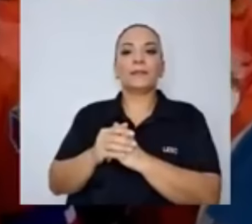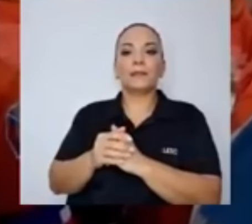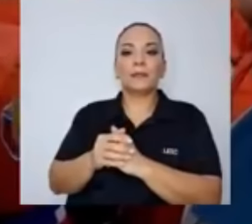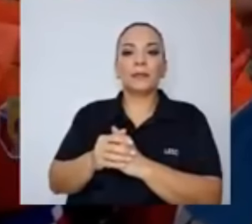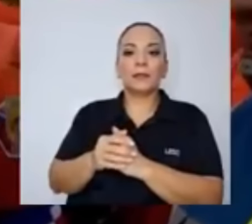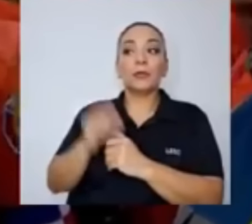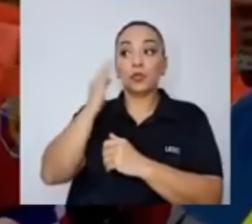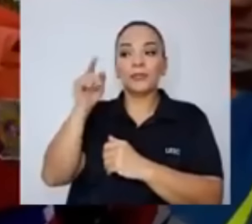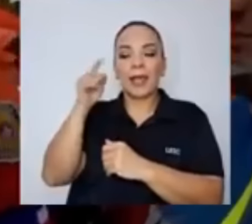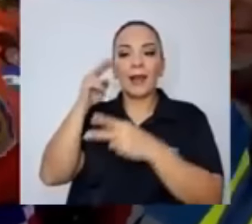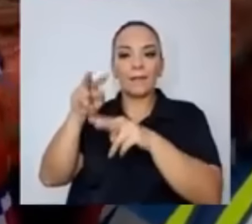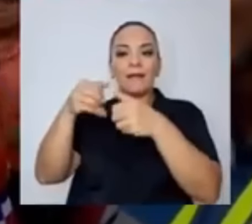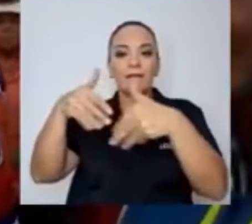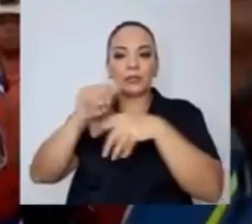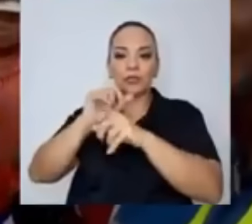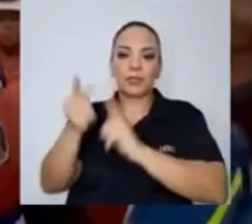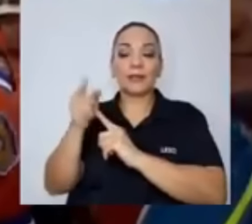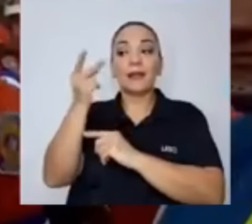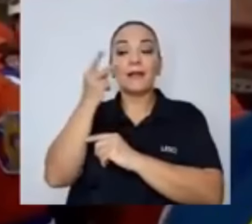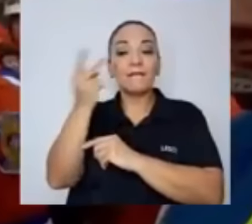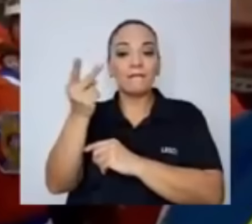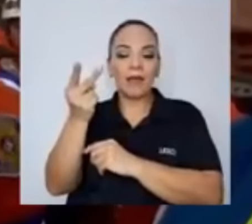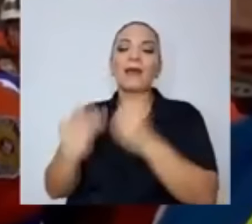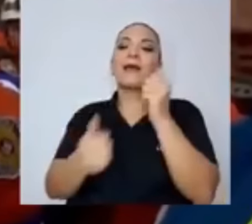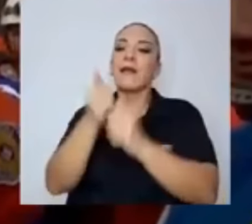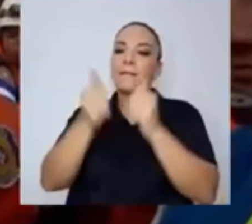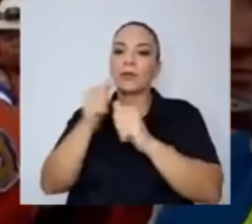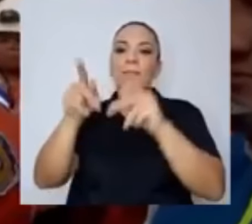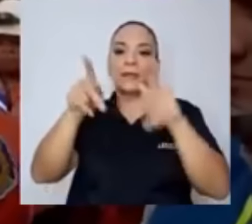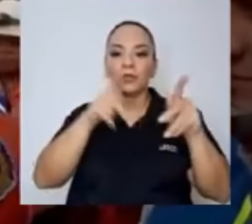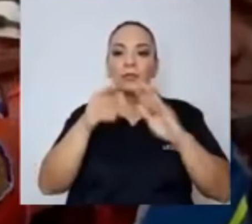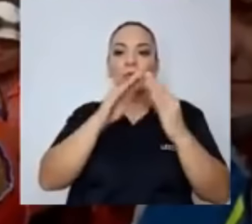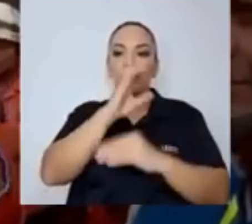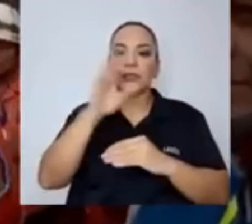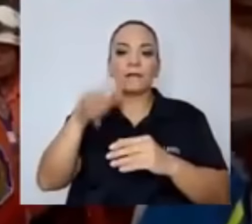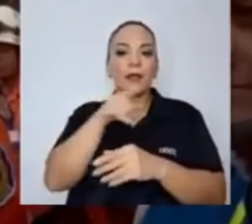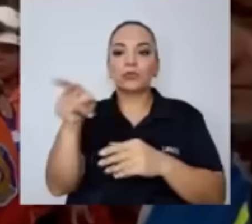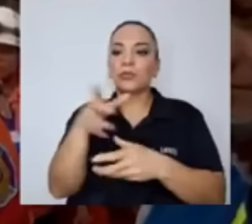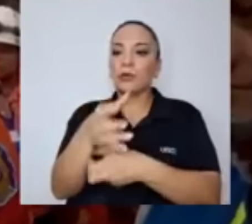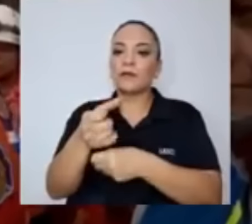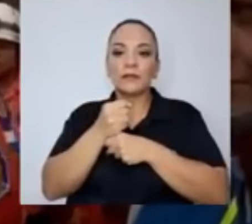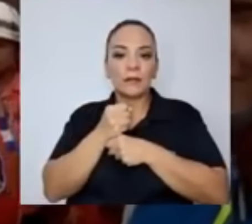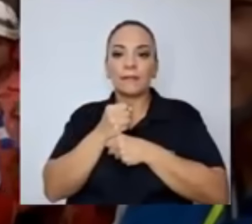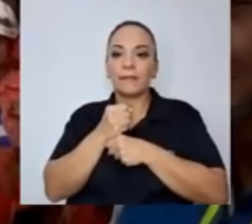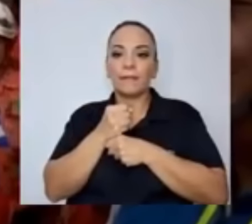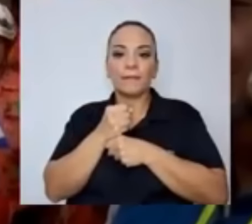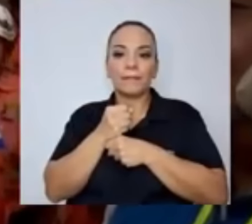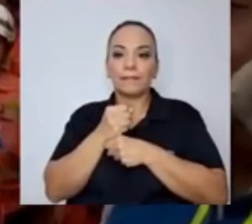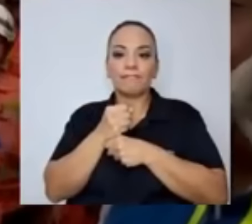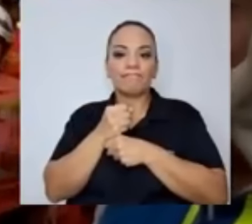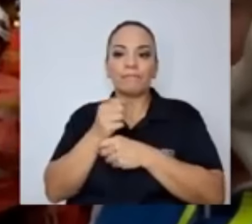las redes sociales, la enorme mayoría del pueblo de Costa Rica los ha recibido con un